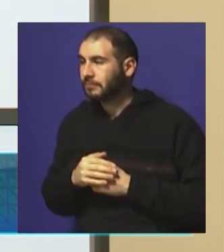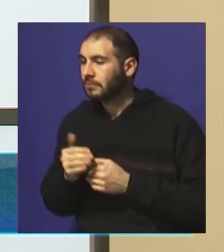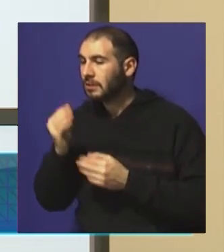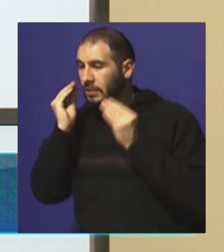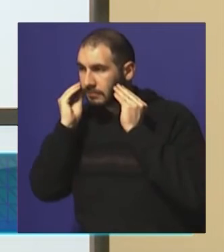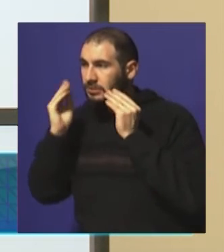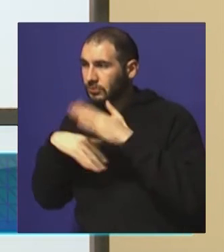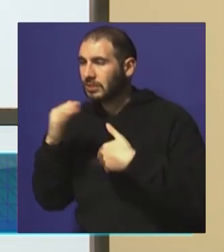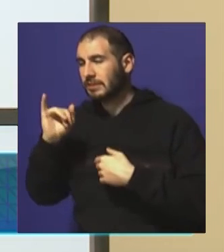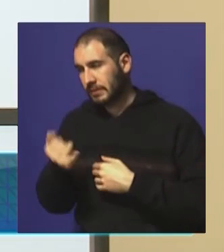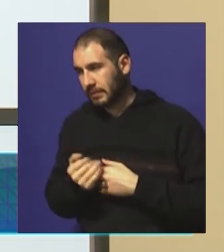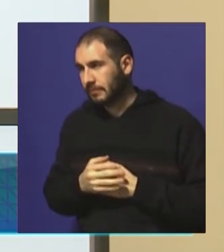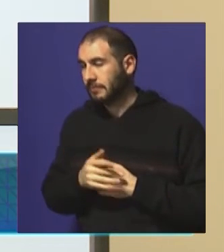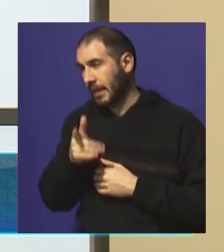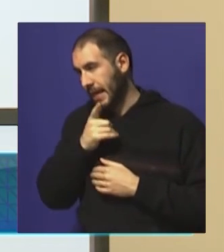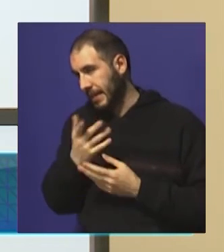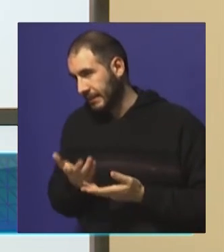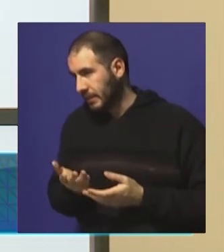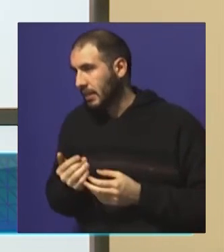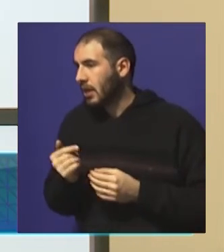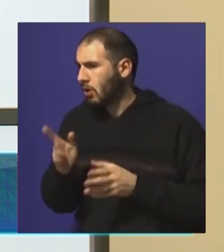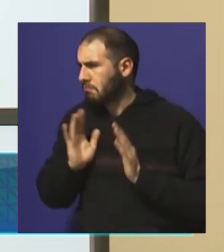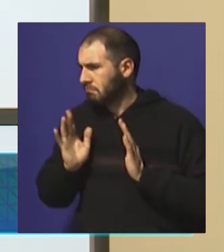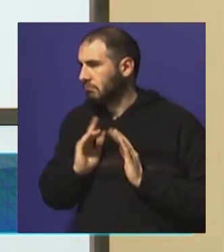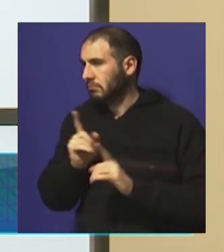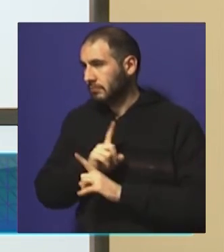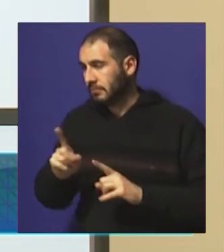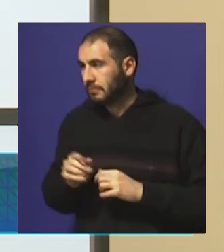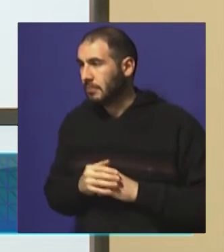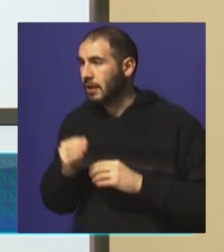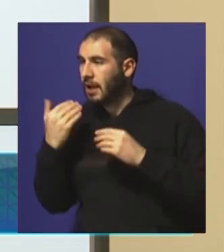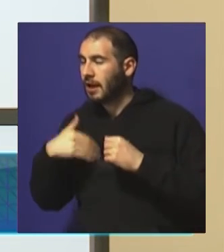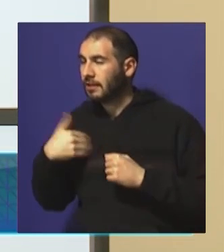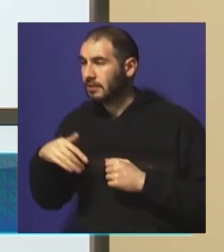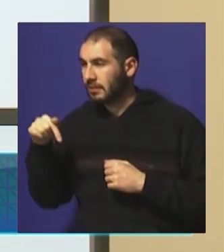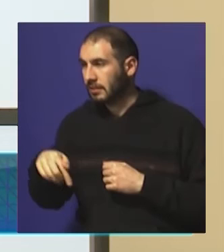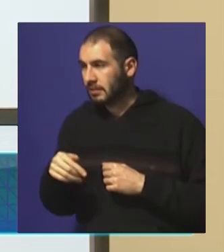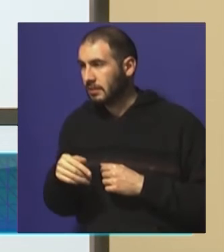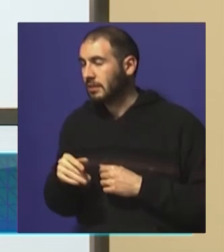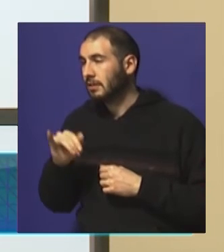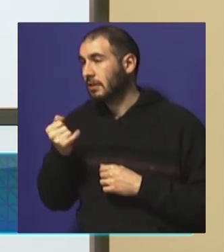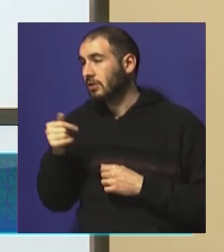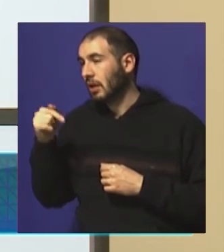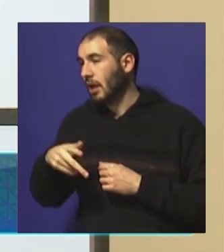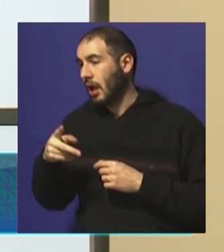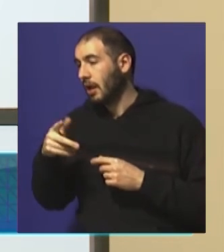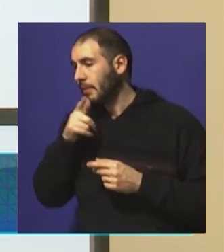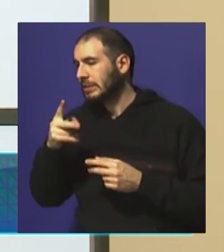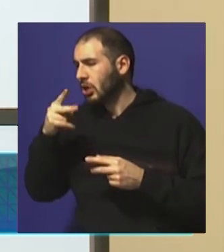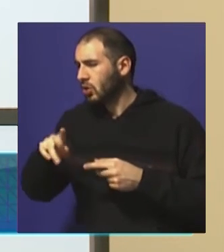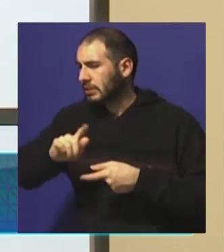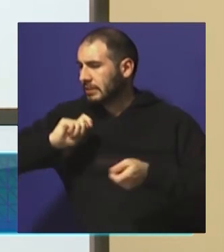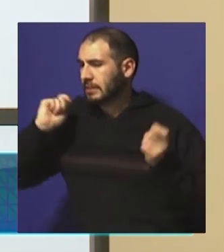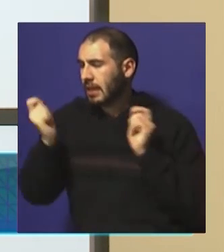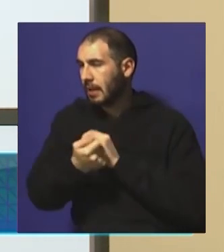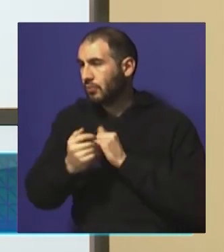lo va a jugar. No hay que asustarse, Argentina tiene que hacer hoy un corte, una transición, hay